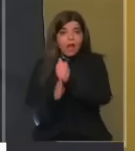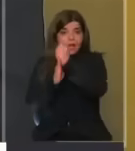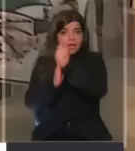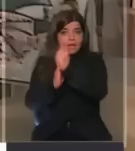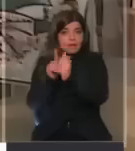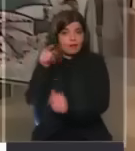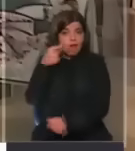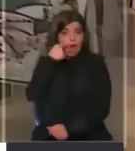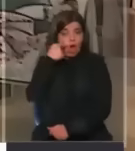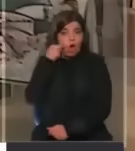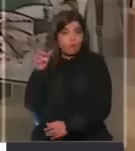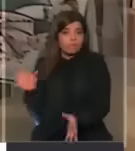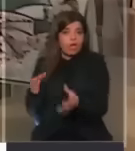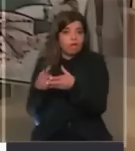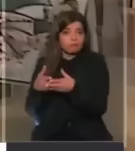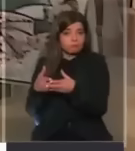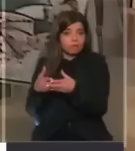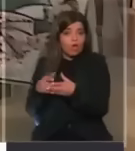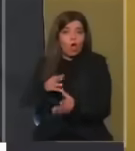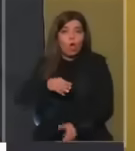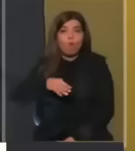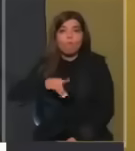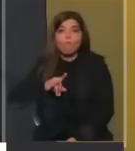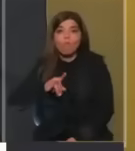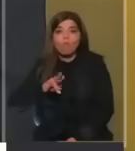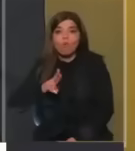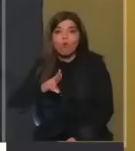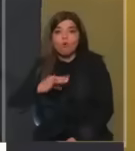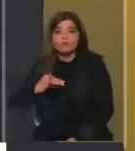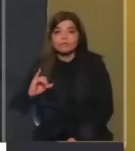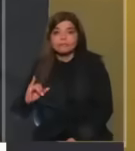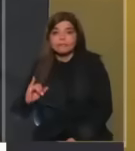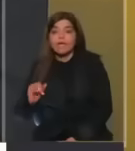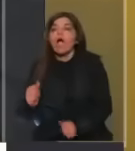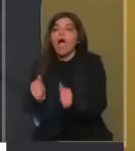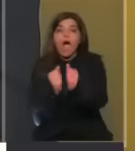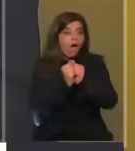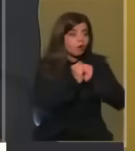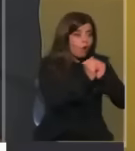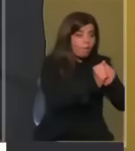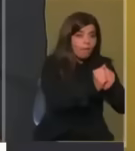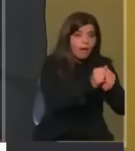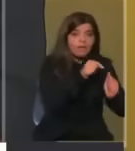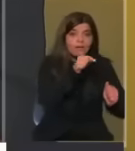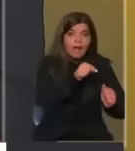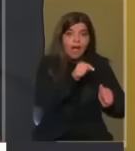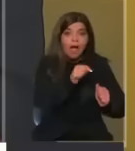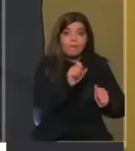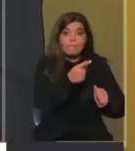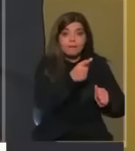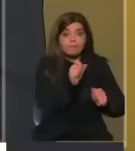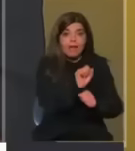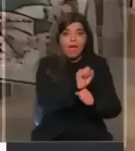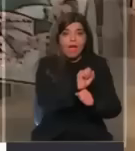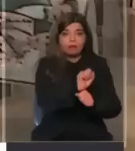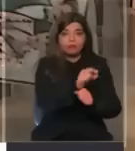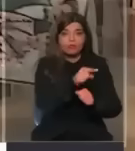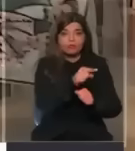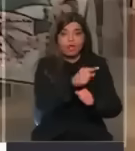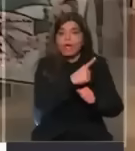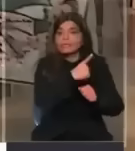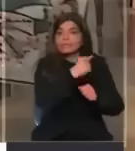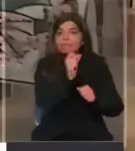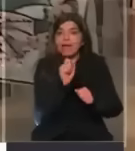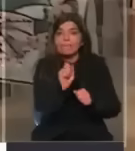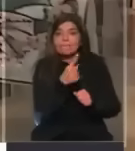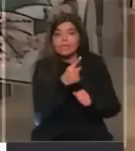Mursi decide acompañarnos y se sube al primer auto. Y ese es el auto que se va primero, y que guía cinco, la